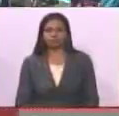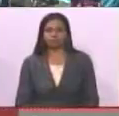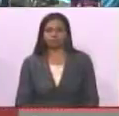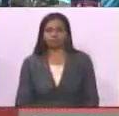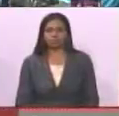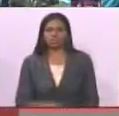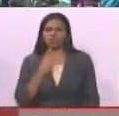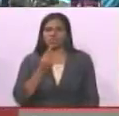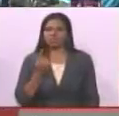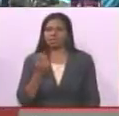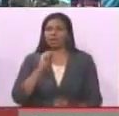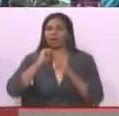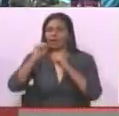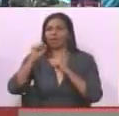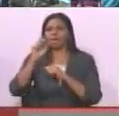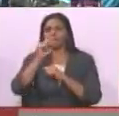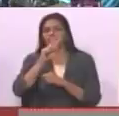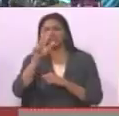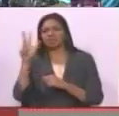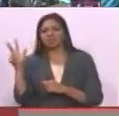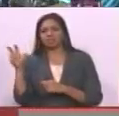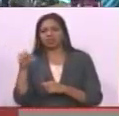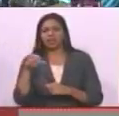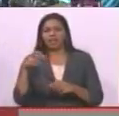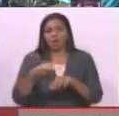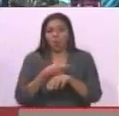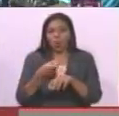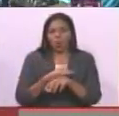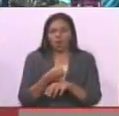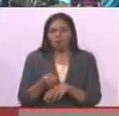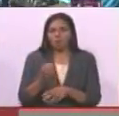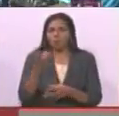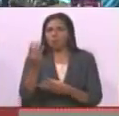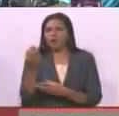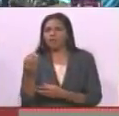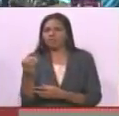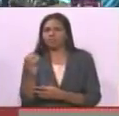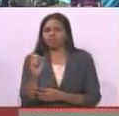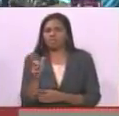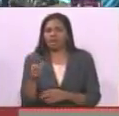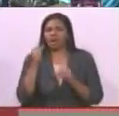Ellos decían que iban a ganar 23 gobernaciones. ¿Cuántas ganaron?